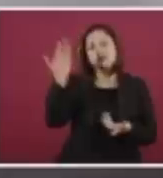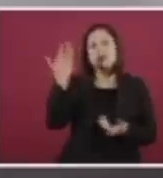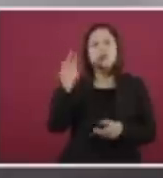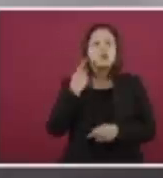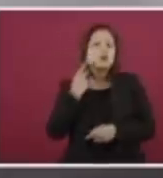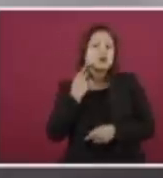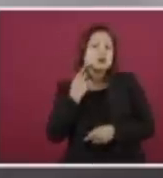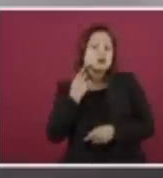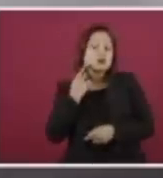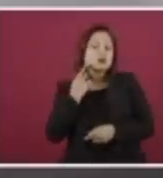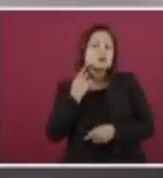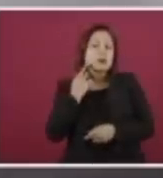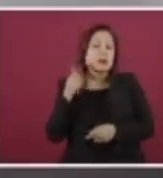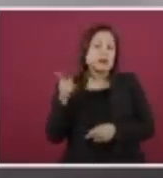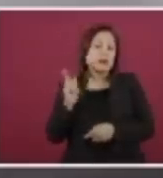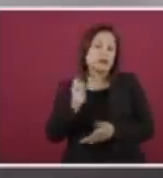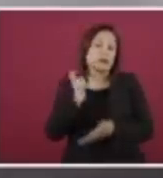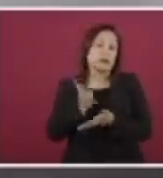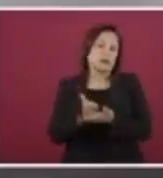políticos.